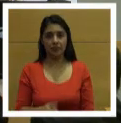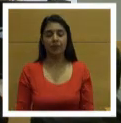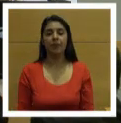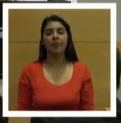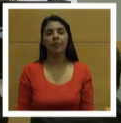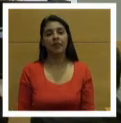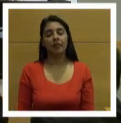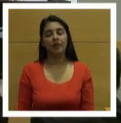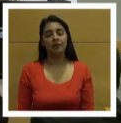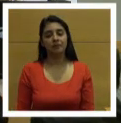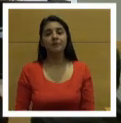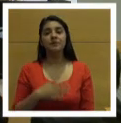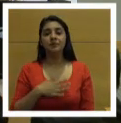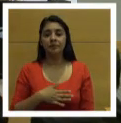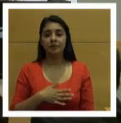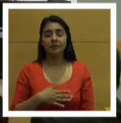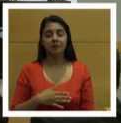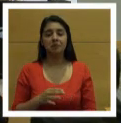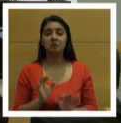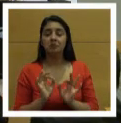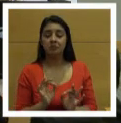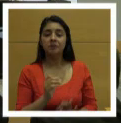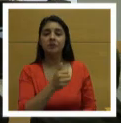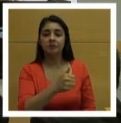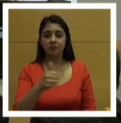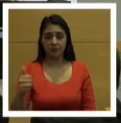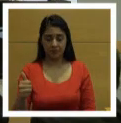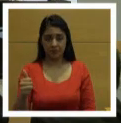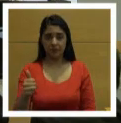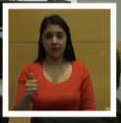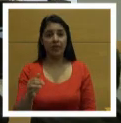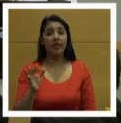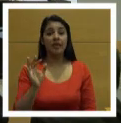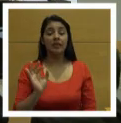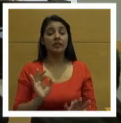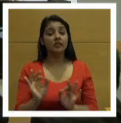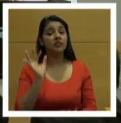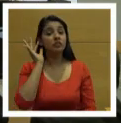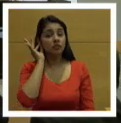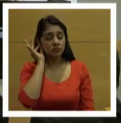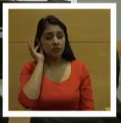Distinguidas autoridades, señoras y señores,